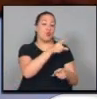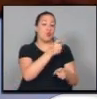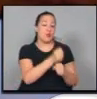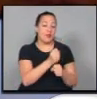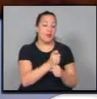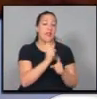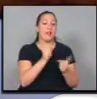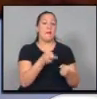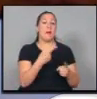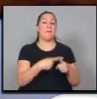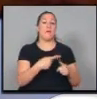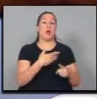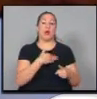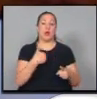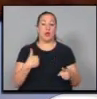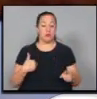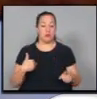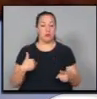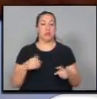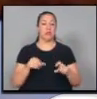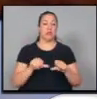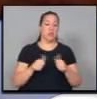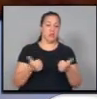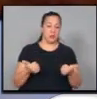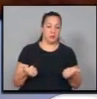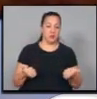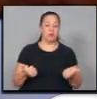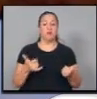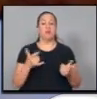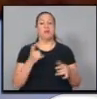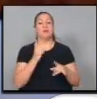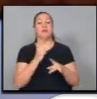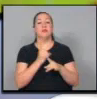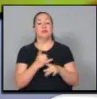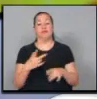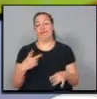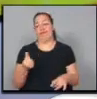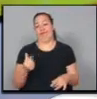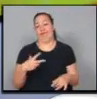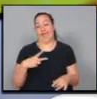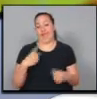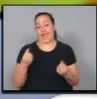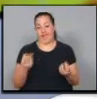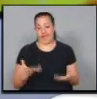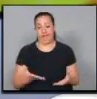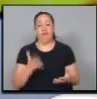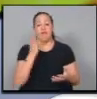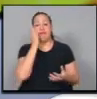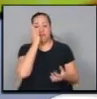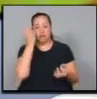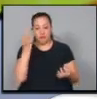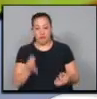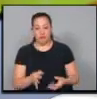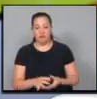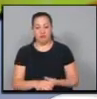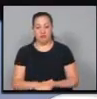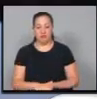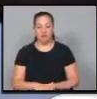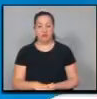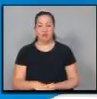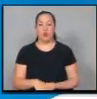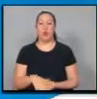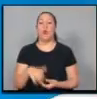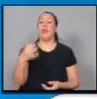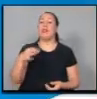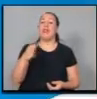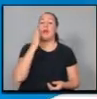rol de madre, separada, después siempre en una muy buena posición, siempre ha tenido buenos descansos. Mirá qué bien, Alejo. ¿Cuánto hay que descansar, Alejo?